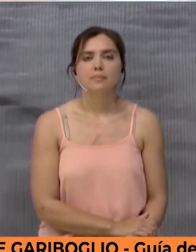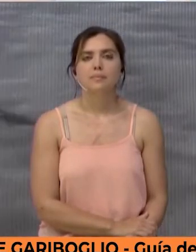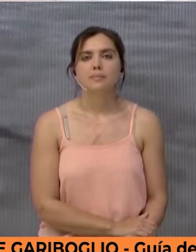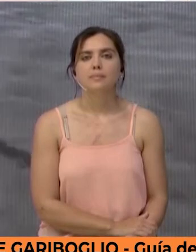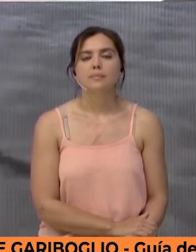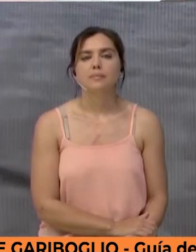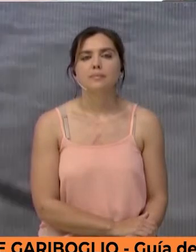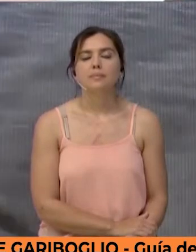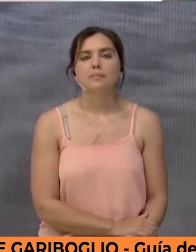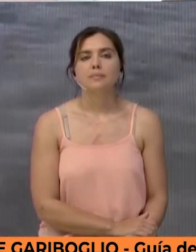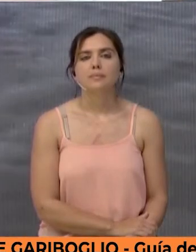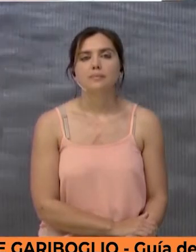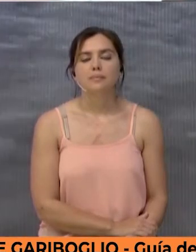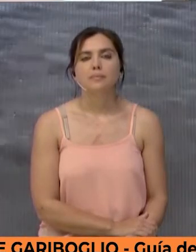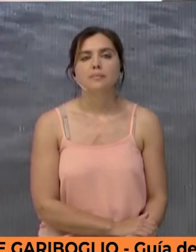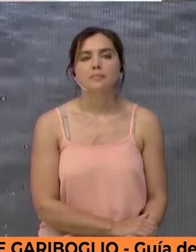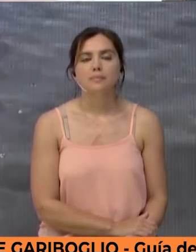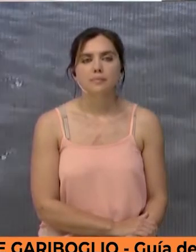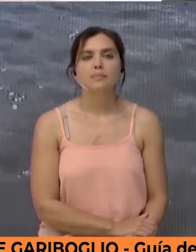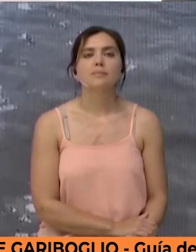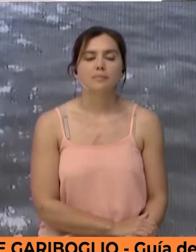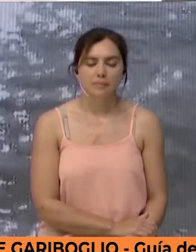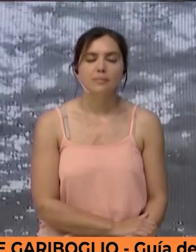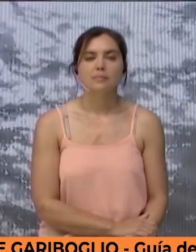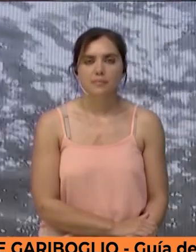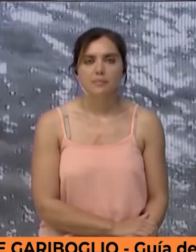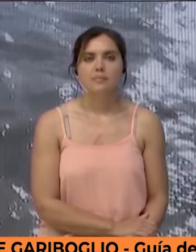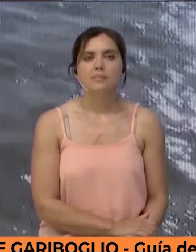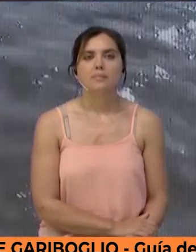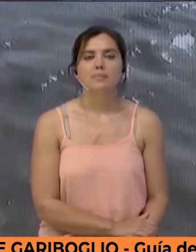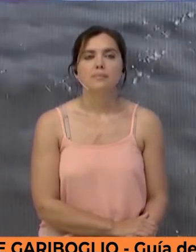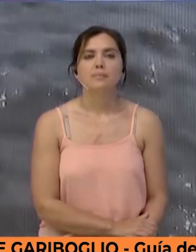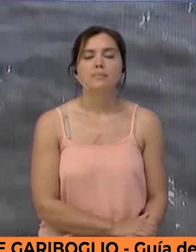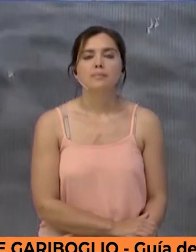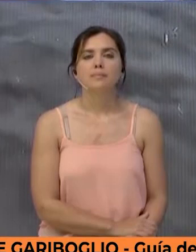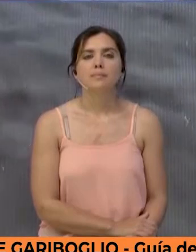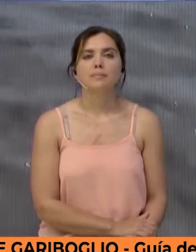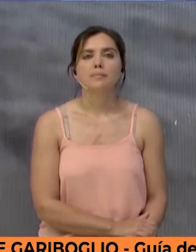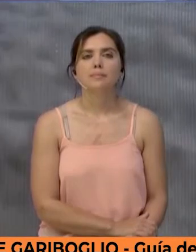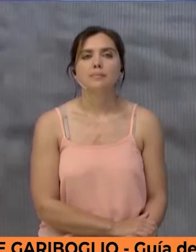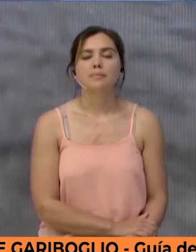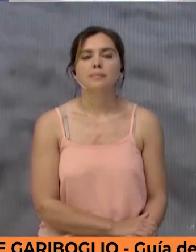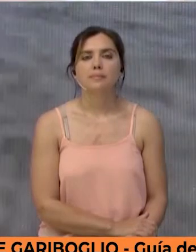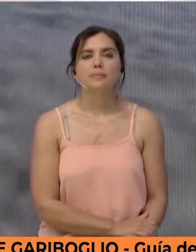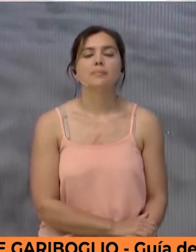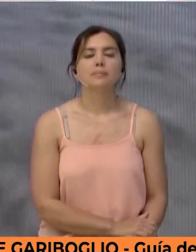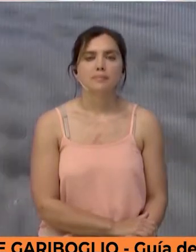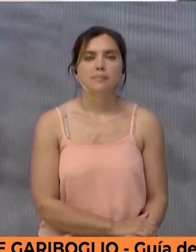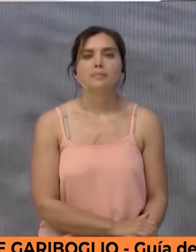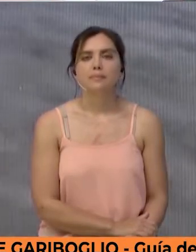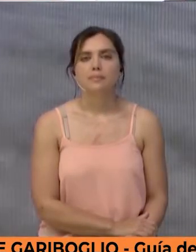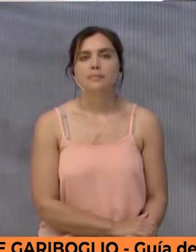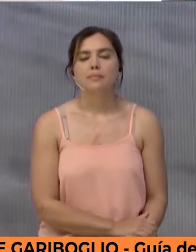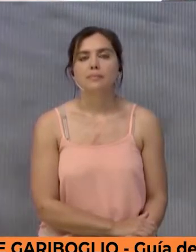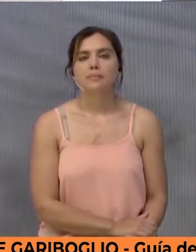allí van a parar los payasitos, los alevinos que van y quedan entre lagunas, y ahí tienen, encuentran mucha alimentación por